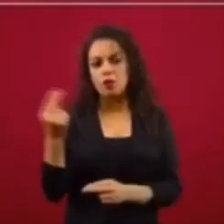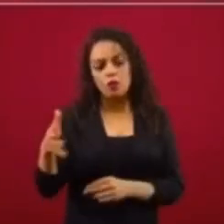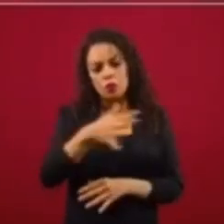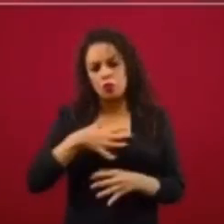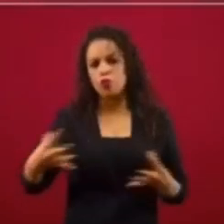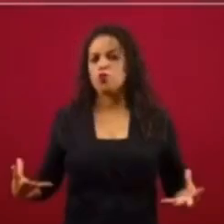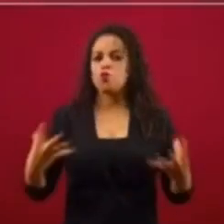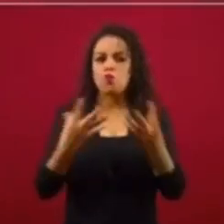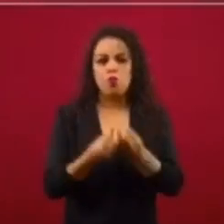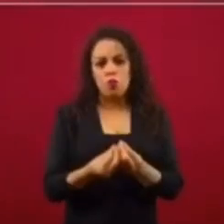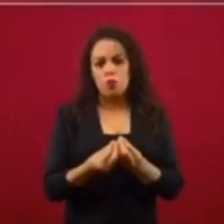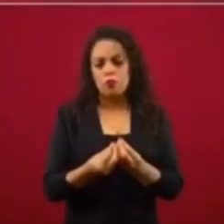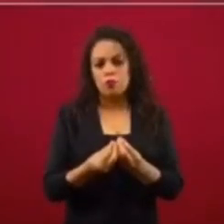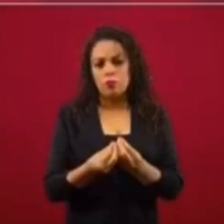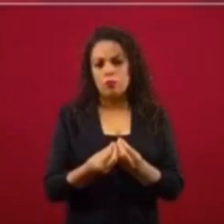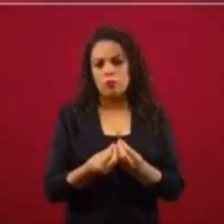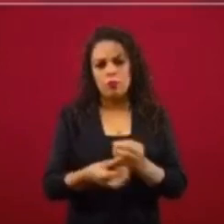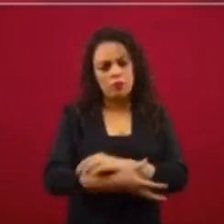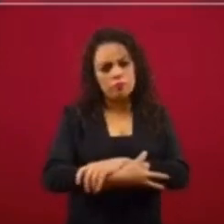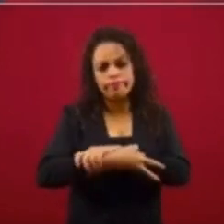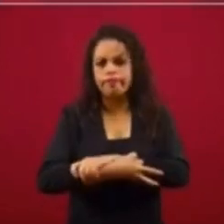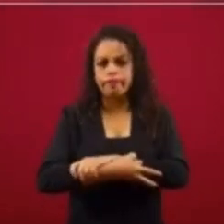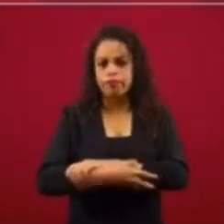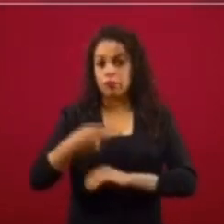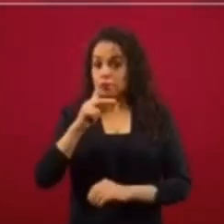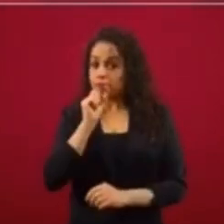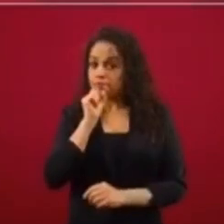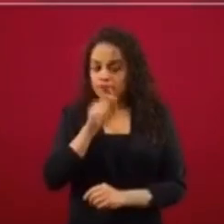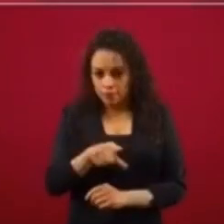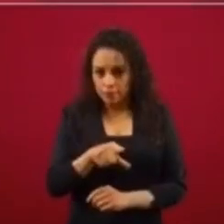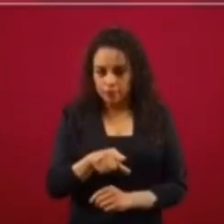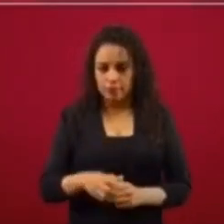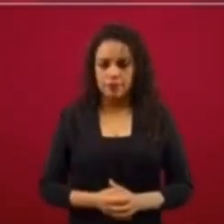pero también es tiempo de